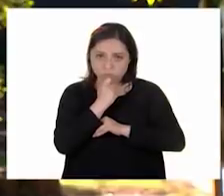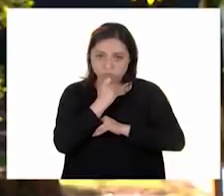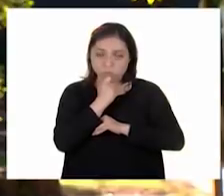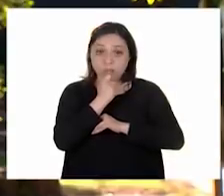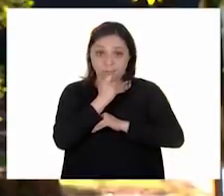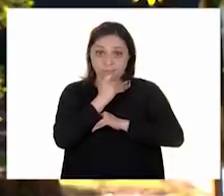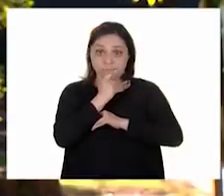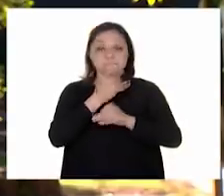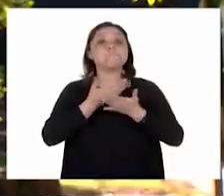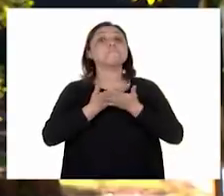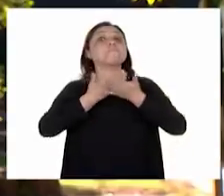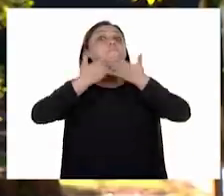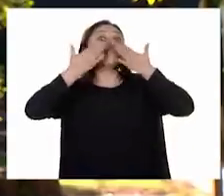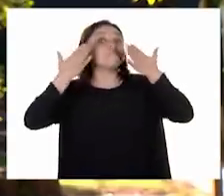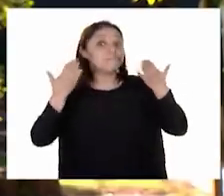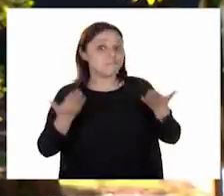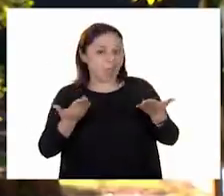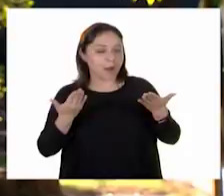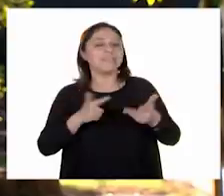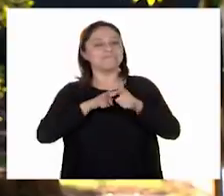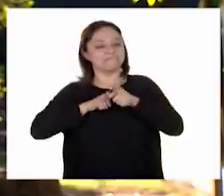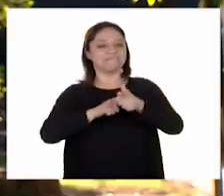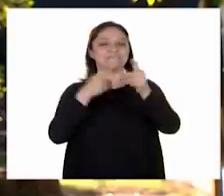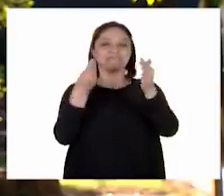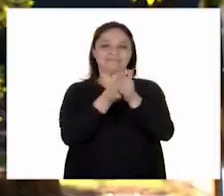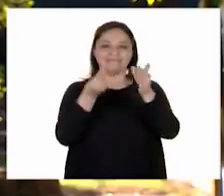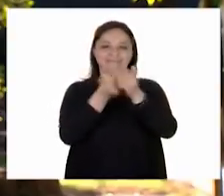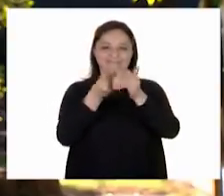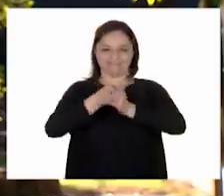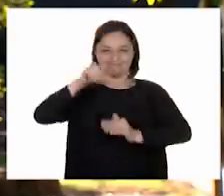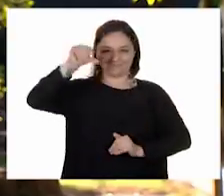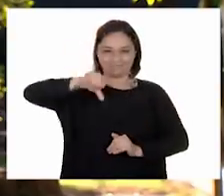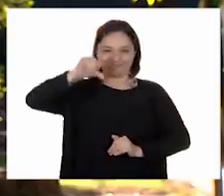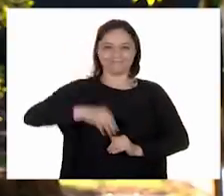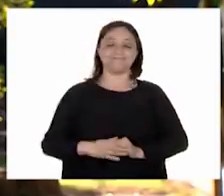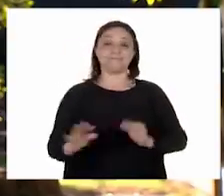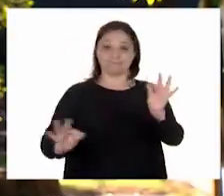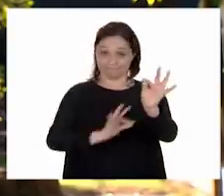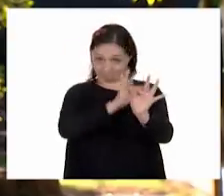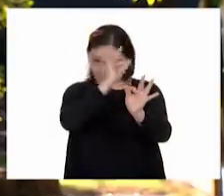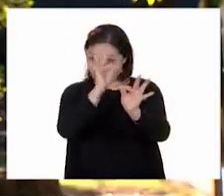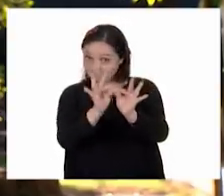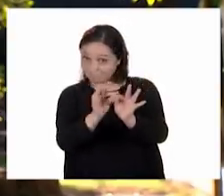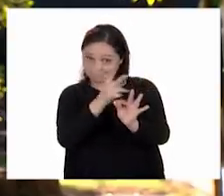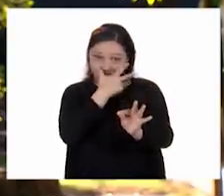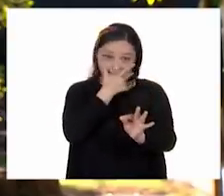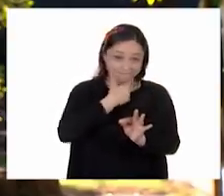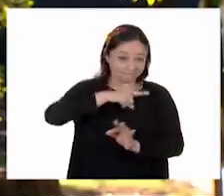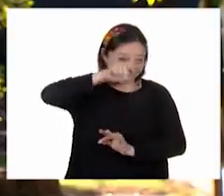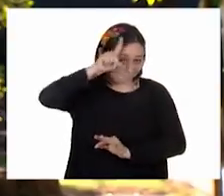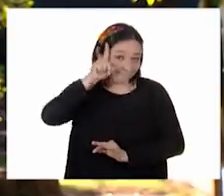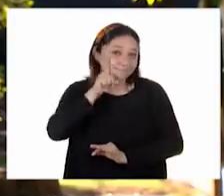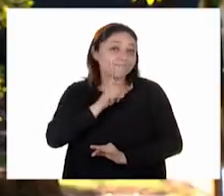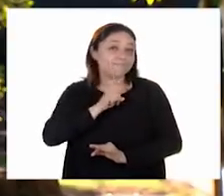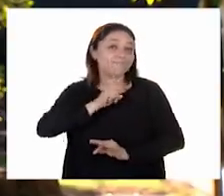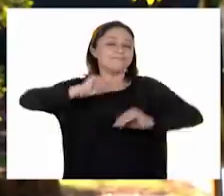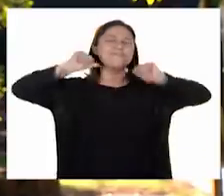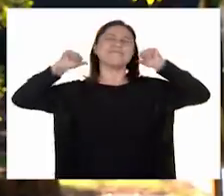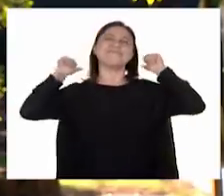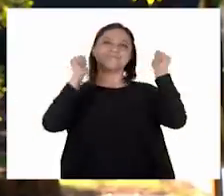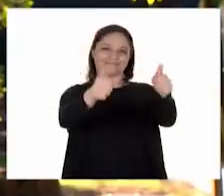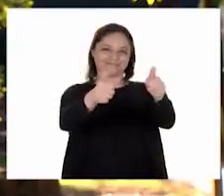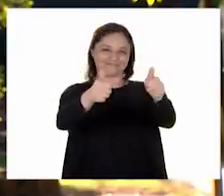Ahora es momento de seguir con el programa de hoy. ¿Listas? ¿Listos?